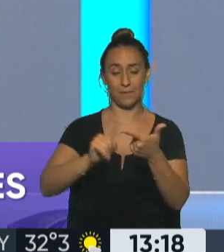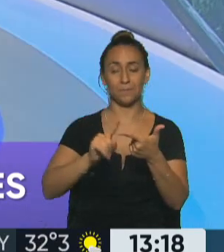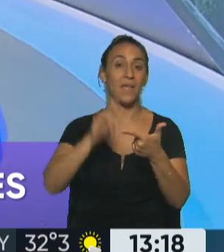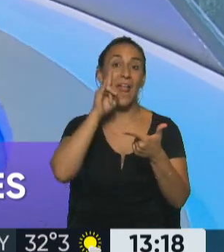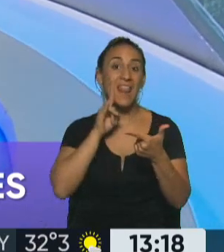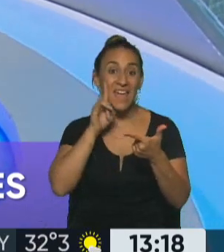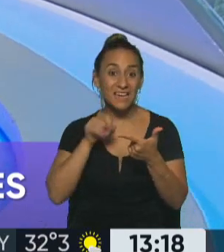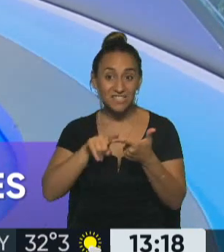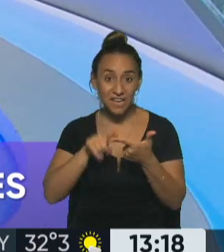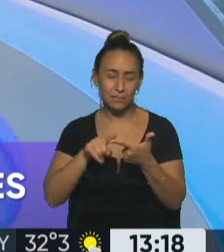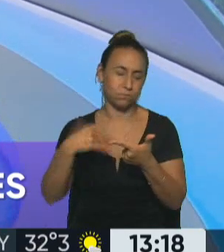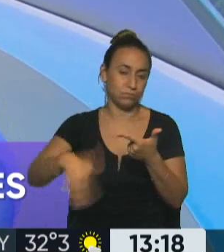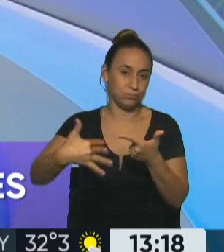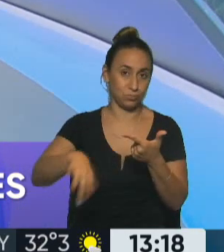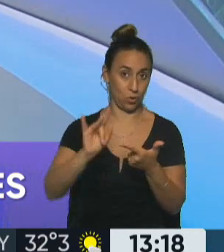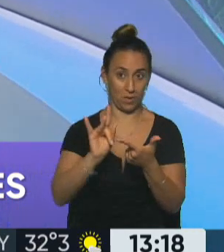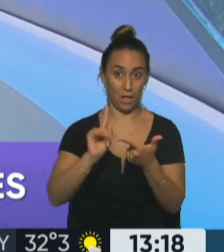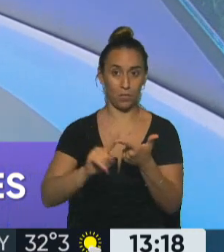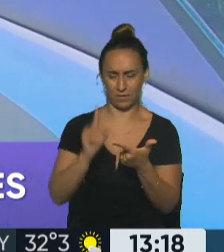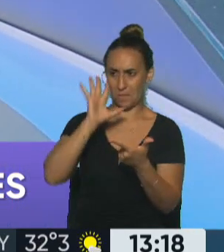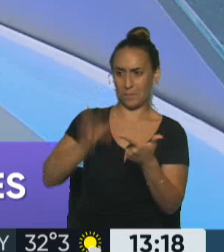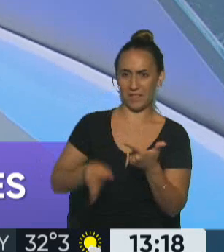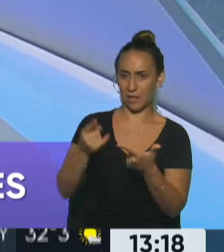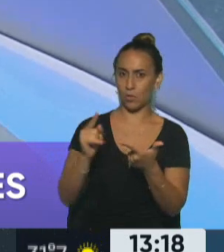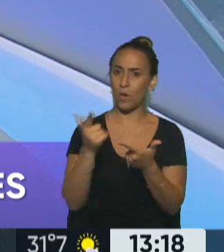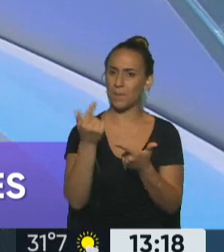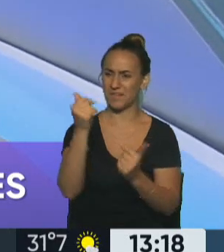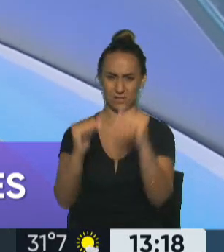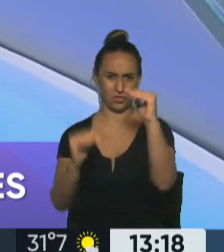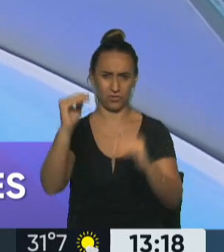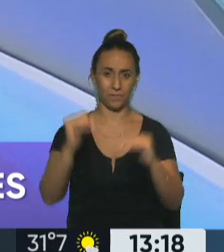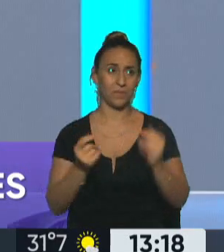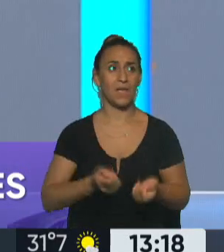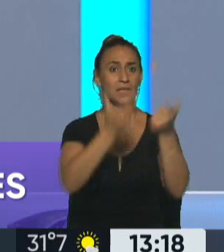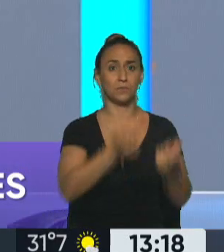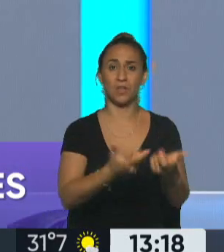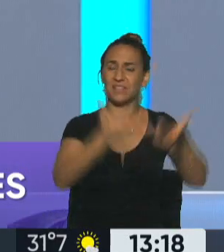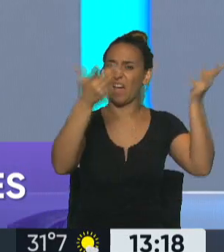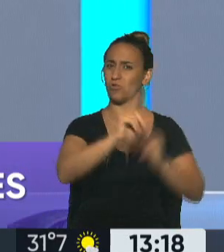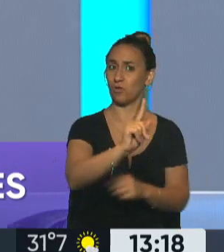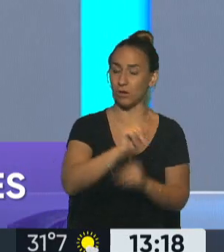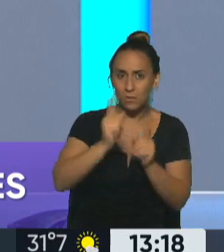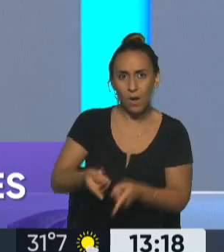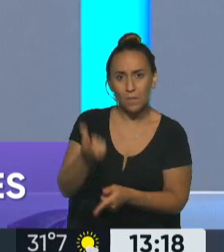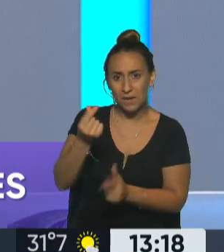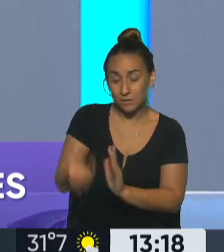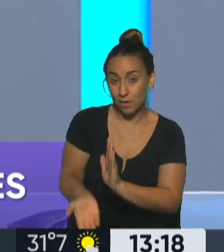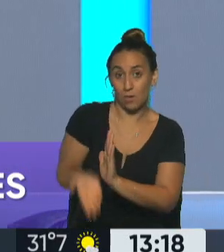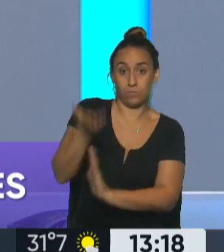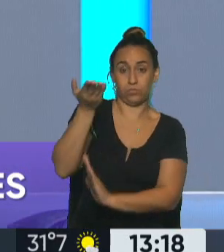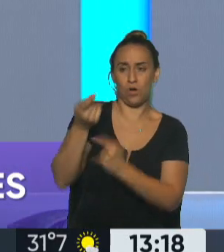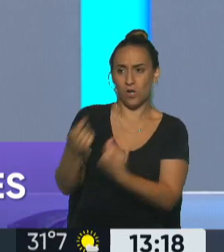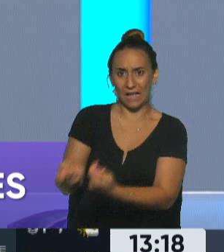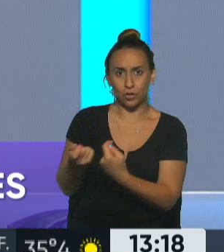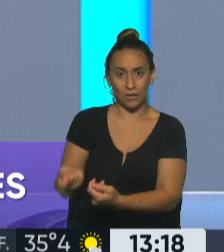que en los cuales está viendo que la compensación no está tan Clara porque no exportan tanto y sin embargo le están subiendo mucho Los costos por el impacto